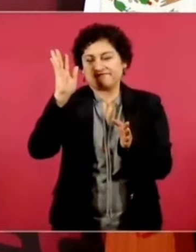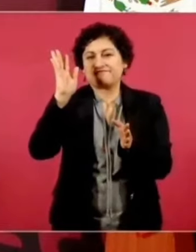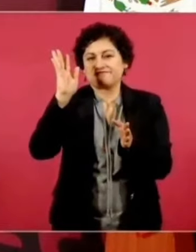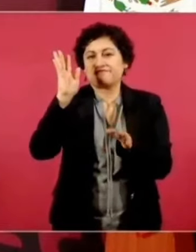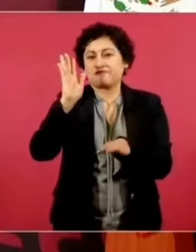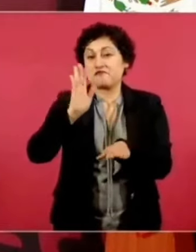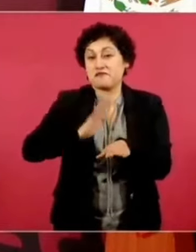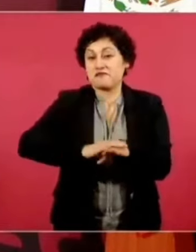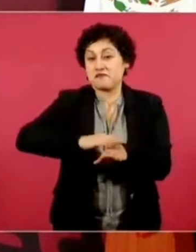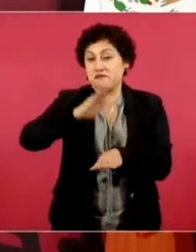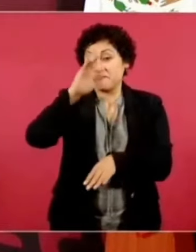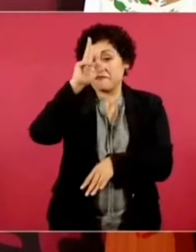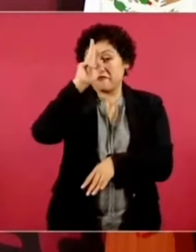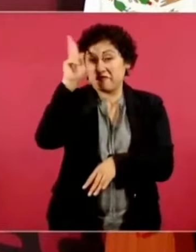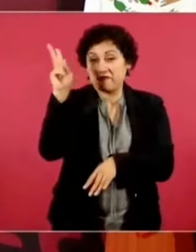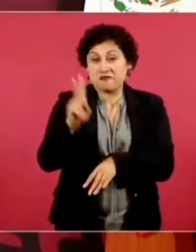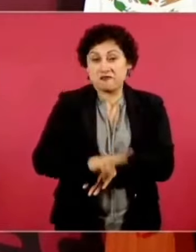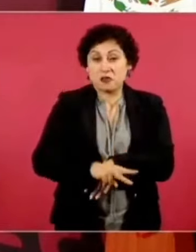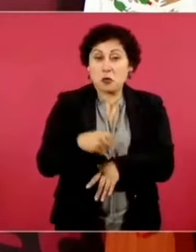lor de